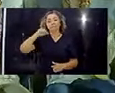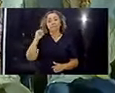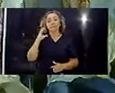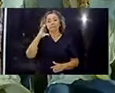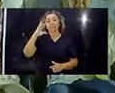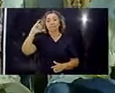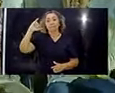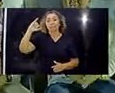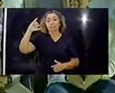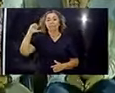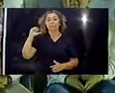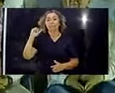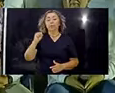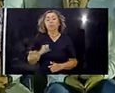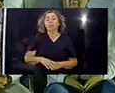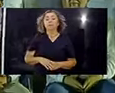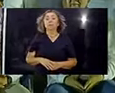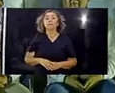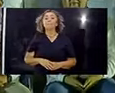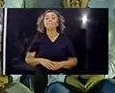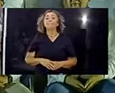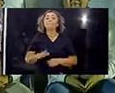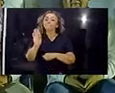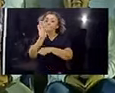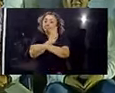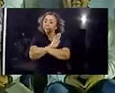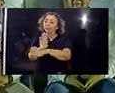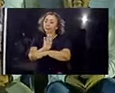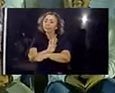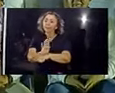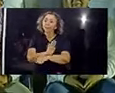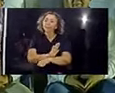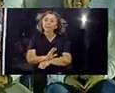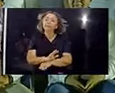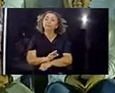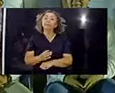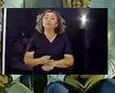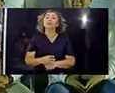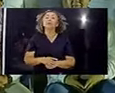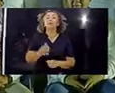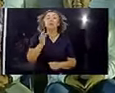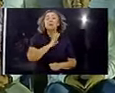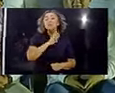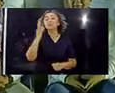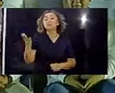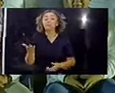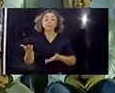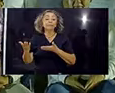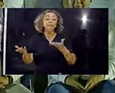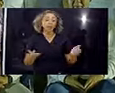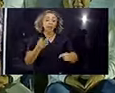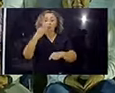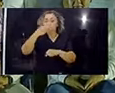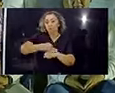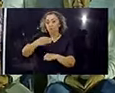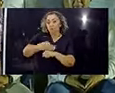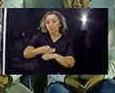del IMS bienestar del IMS o del Iste se pueda ir a la farmacia del bienestar a recoger el